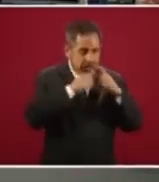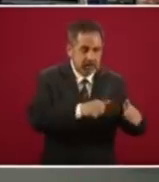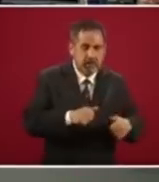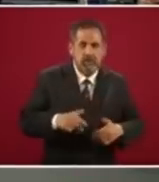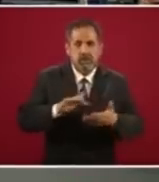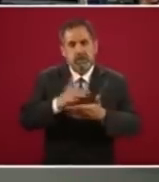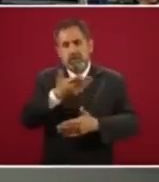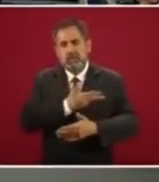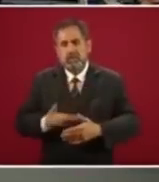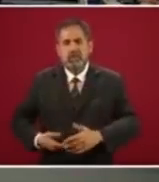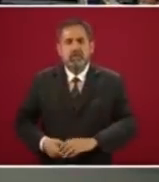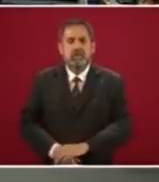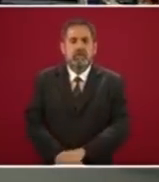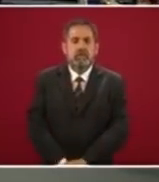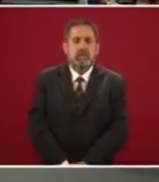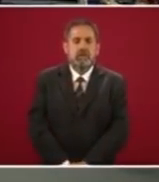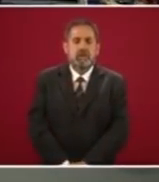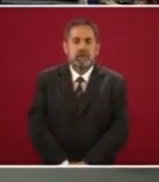Gracias,